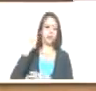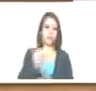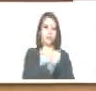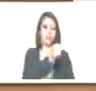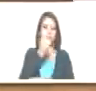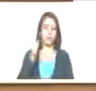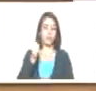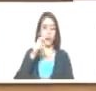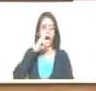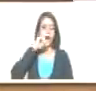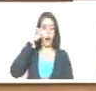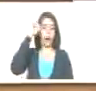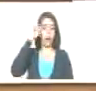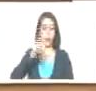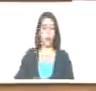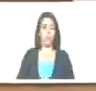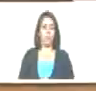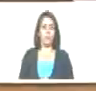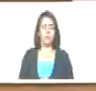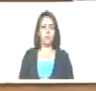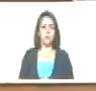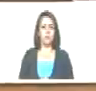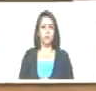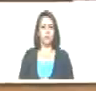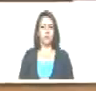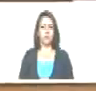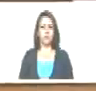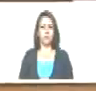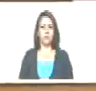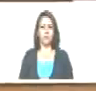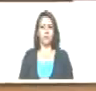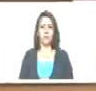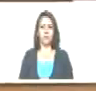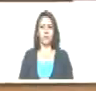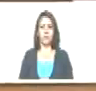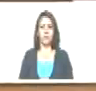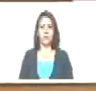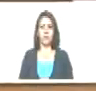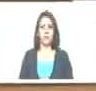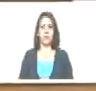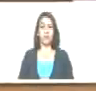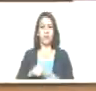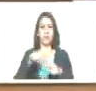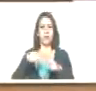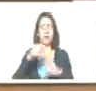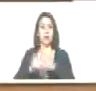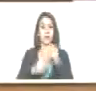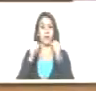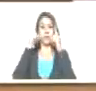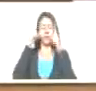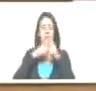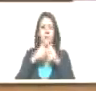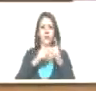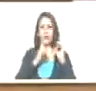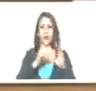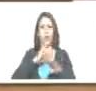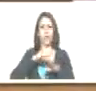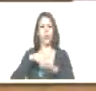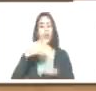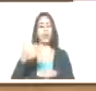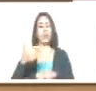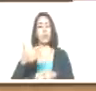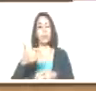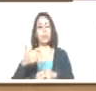Maduro y por el pueblo de Venezuela. Y el dolor y el asombro viene porque mientras